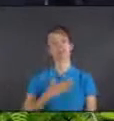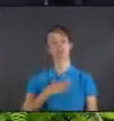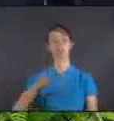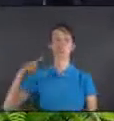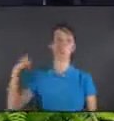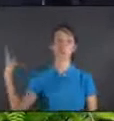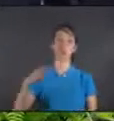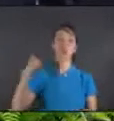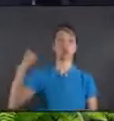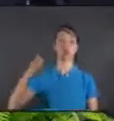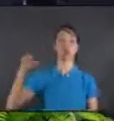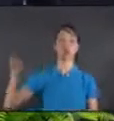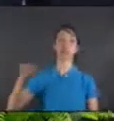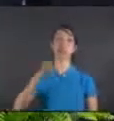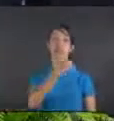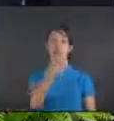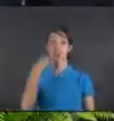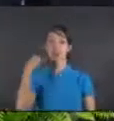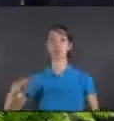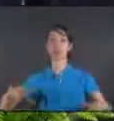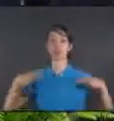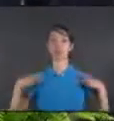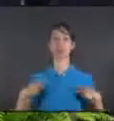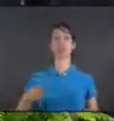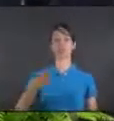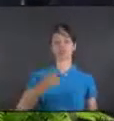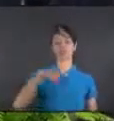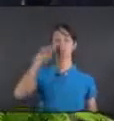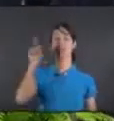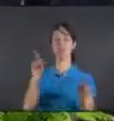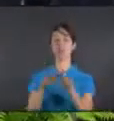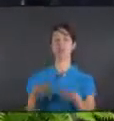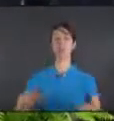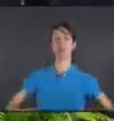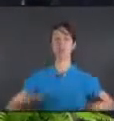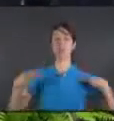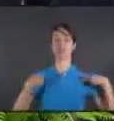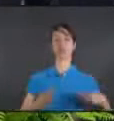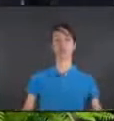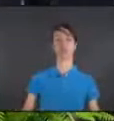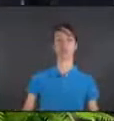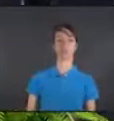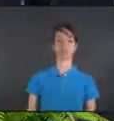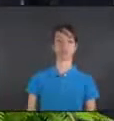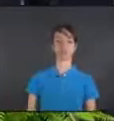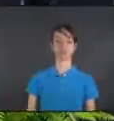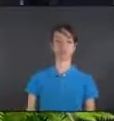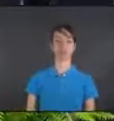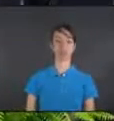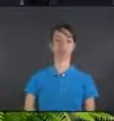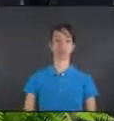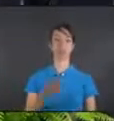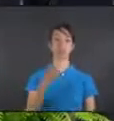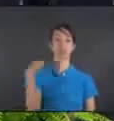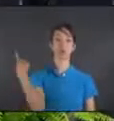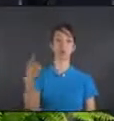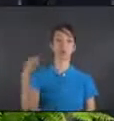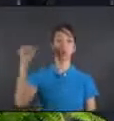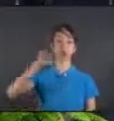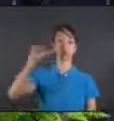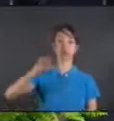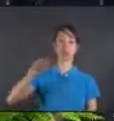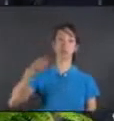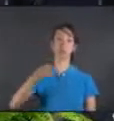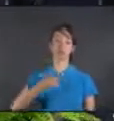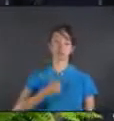fue cortado en la muerte, pues. Y entonces, si hay un reinicio en mí, debe